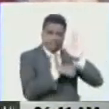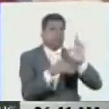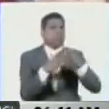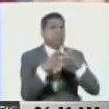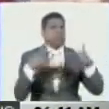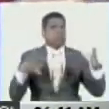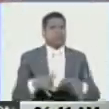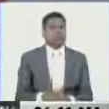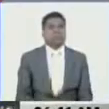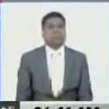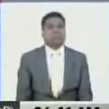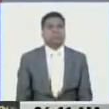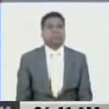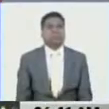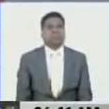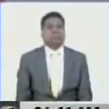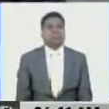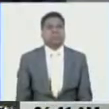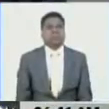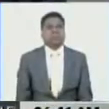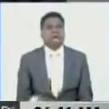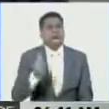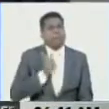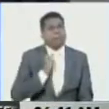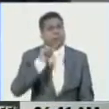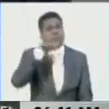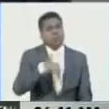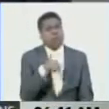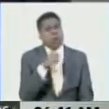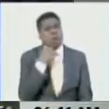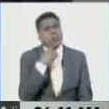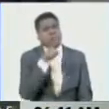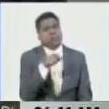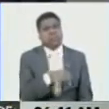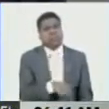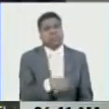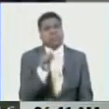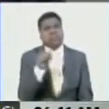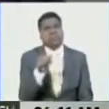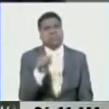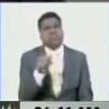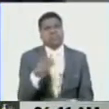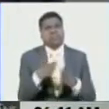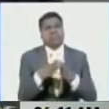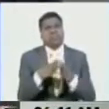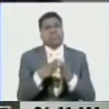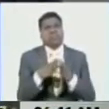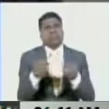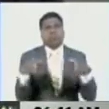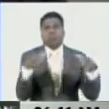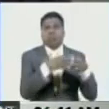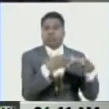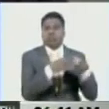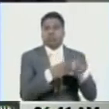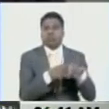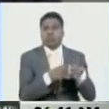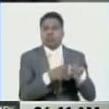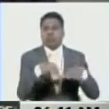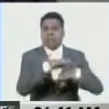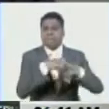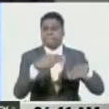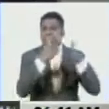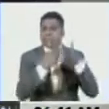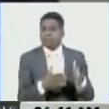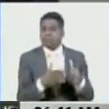amplia, mucho, menos, análisis, mucho menos desarrollada. Para preguntarle, usted dirige ahora una cantera creada recientemente para el comercio exterior y la inversión extranjera. Hay unos ataques